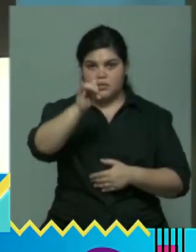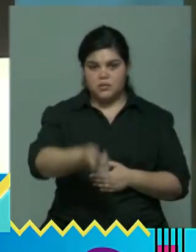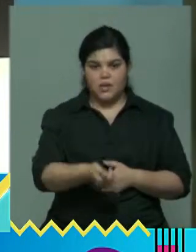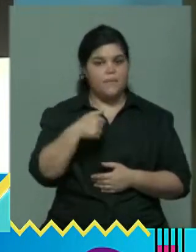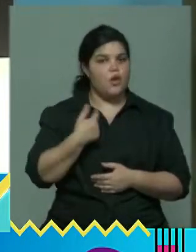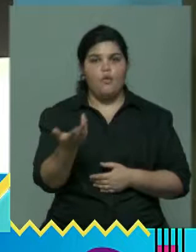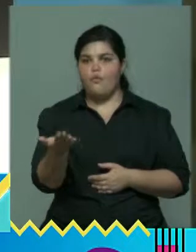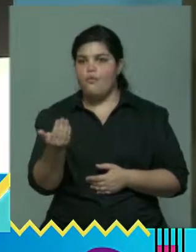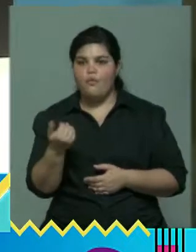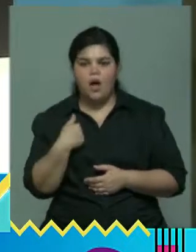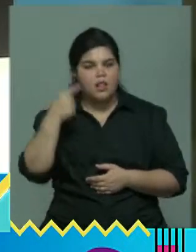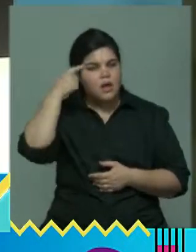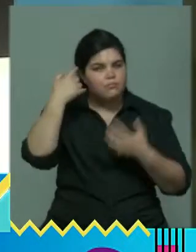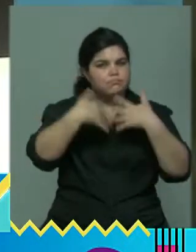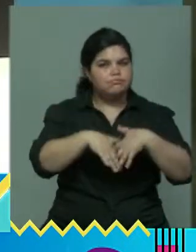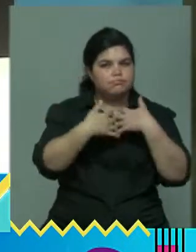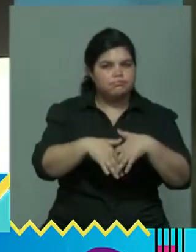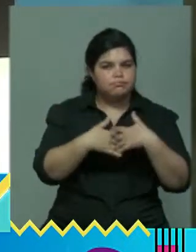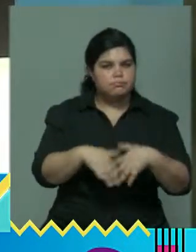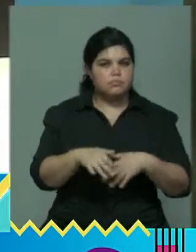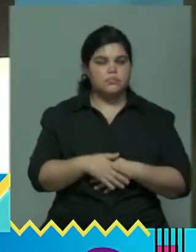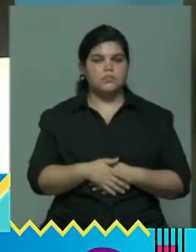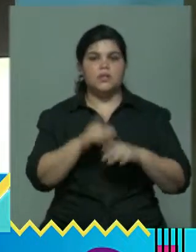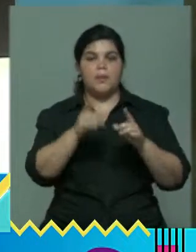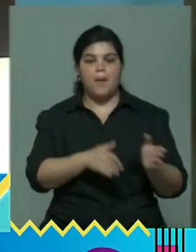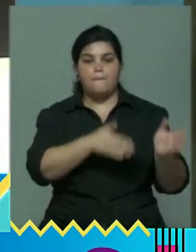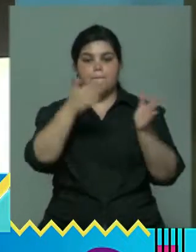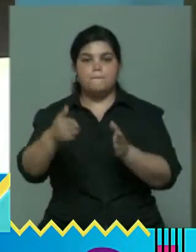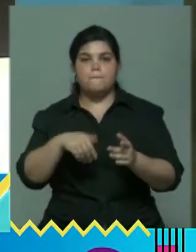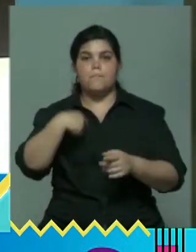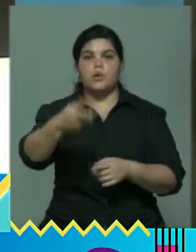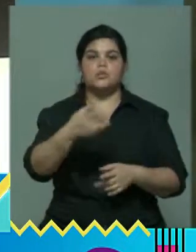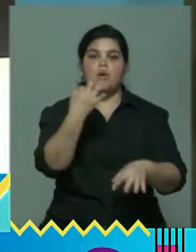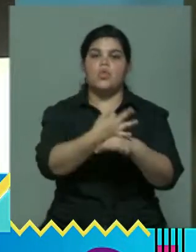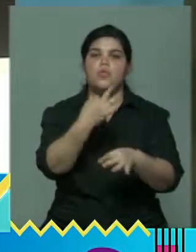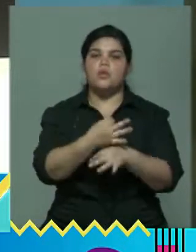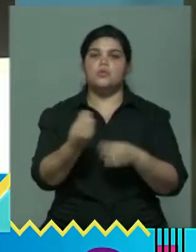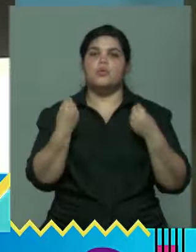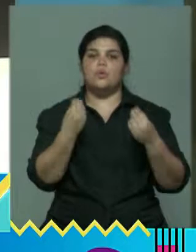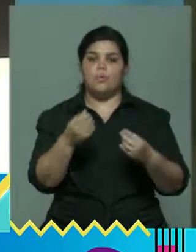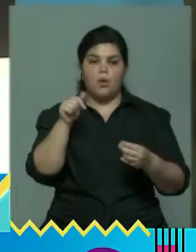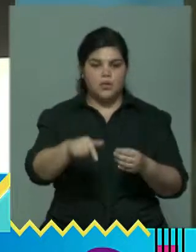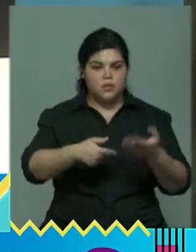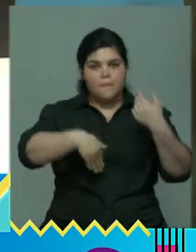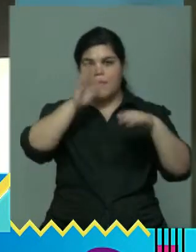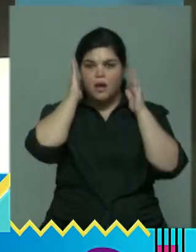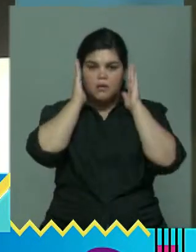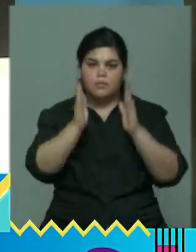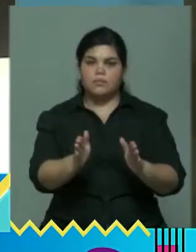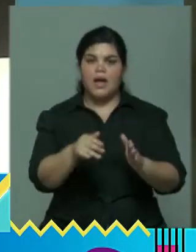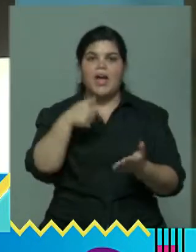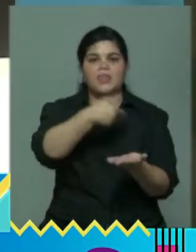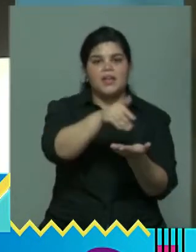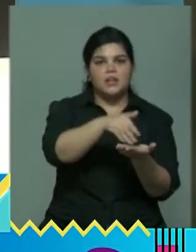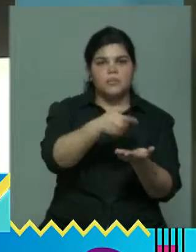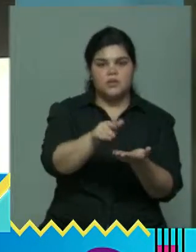por pensarnos, y quizás ya abrirle el próximo bloque a partir de la educación, ¿sí? Que sea ese nuestro eje en función de la discriminación,